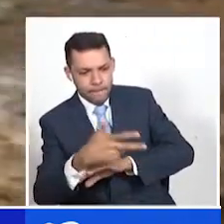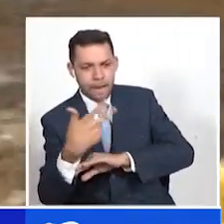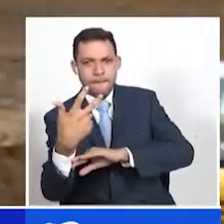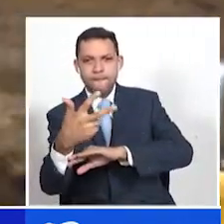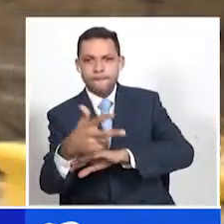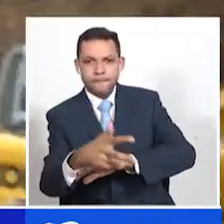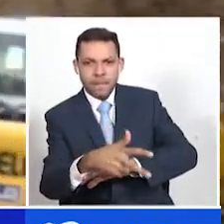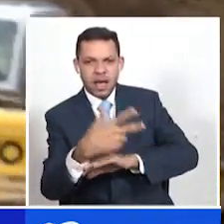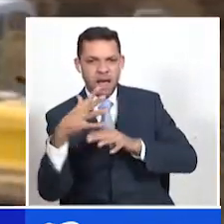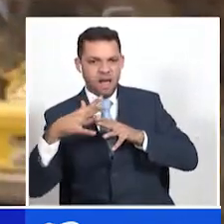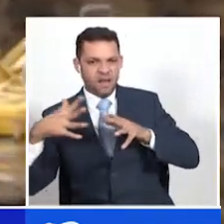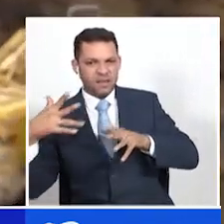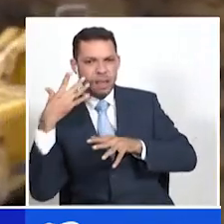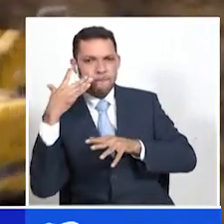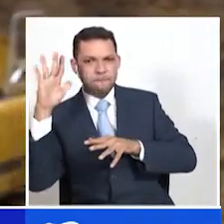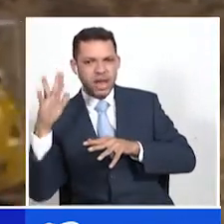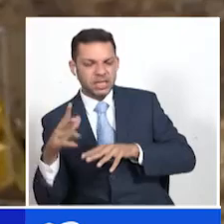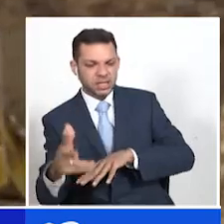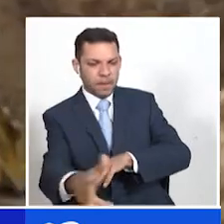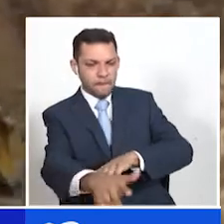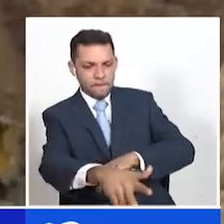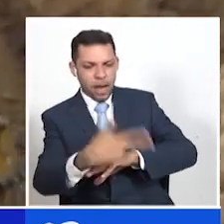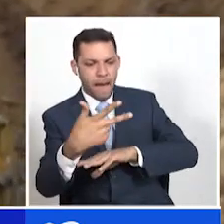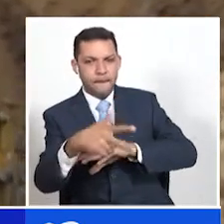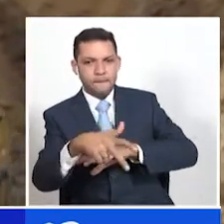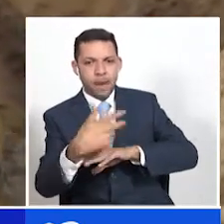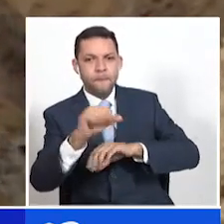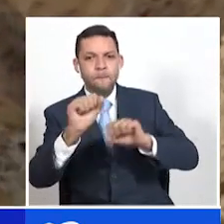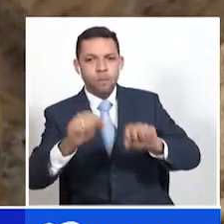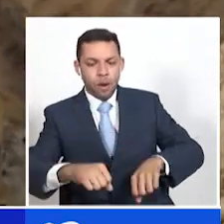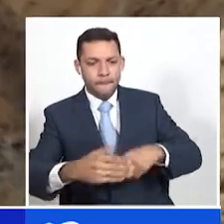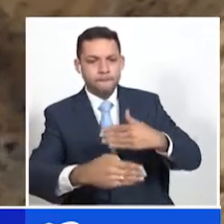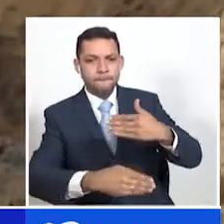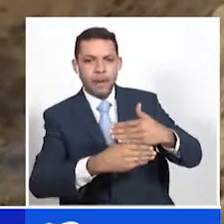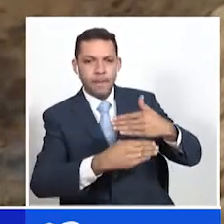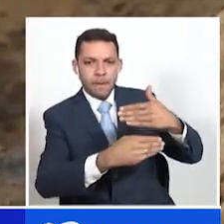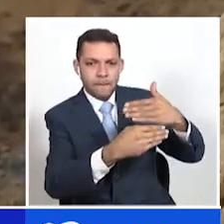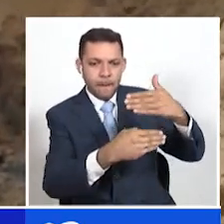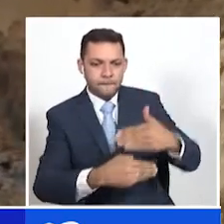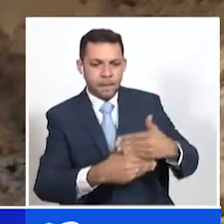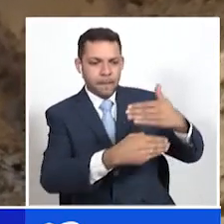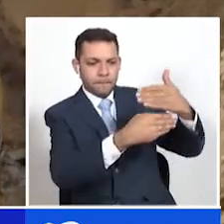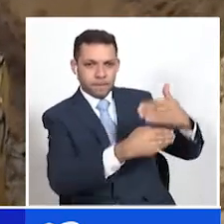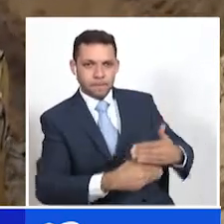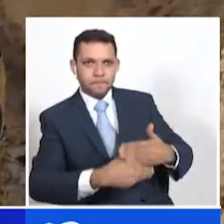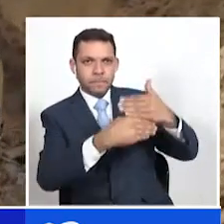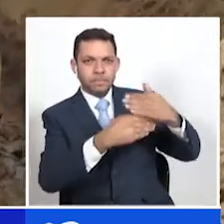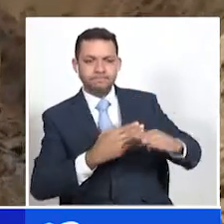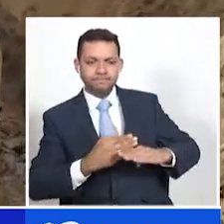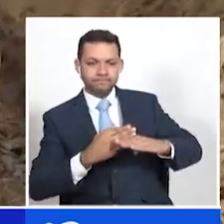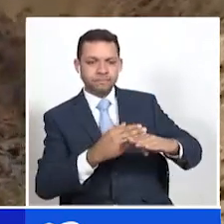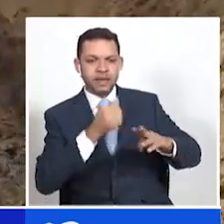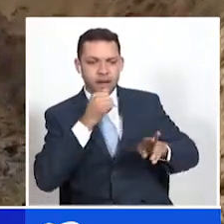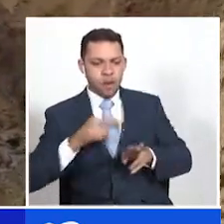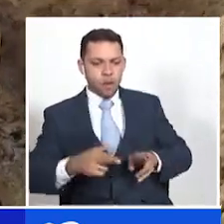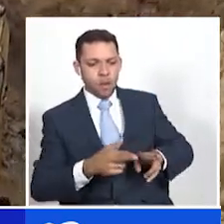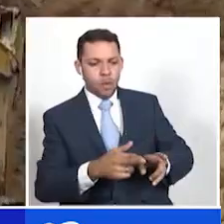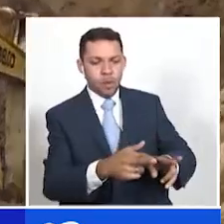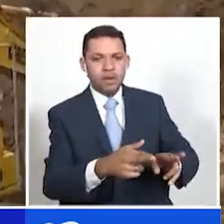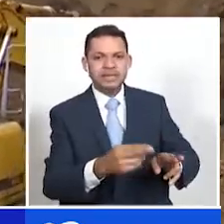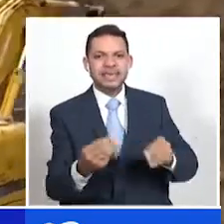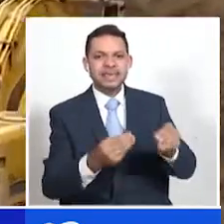momento, para que empiecen a hacer unos jarillones. ¿Qué significa eso? El río se les entró a la